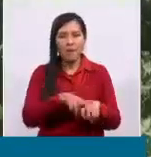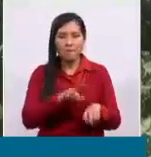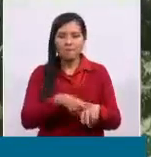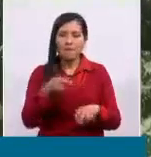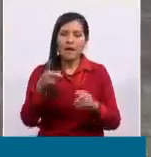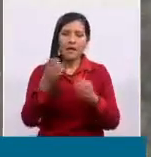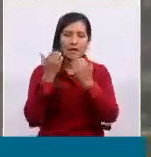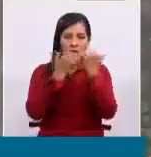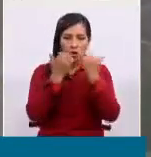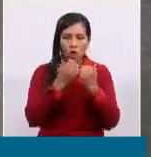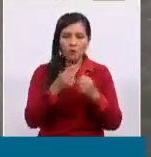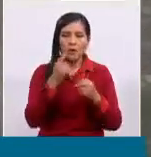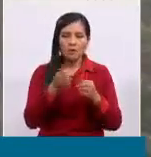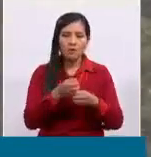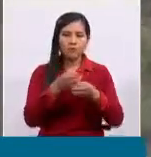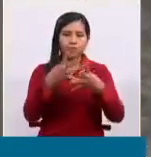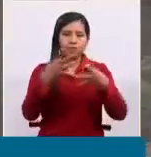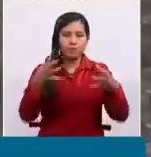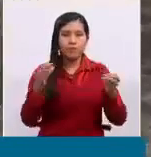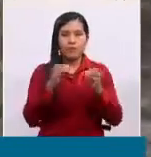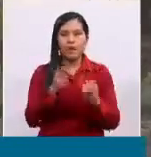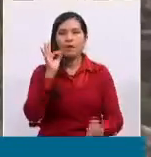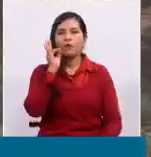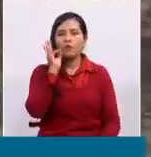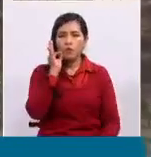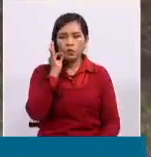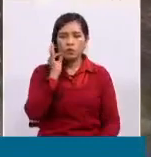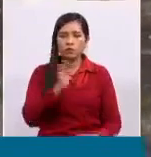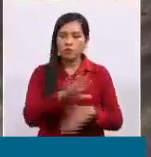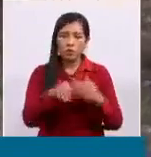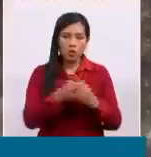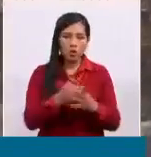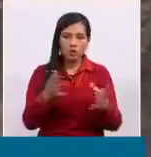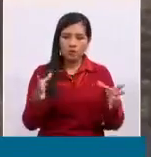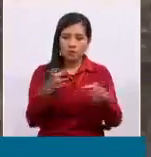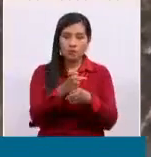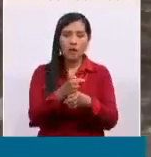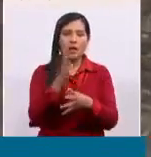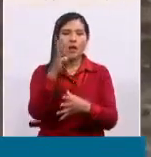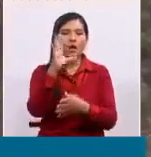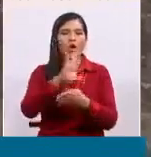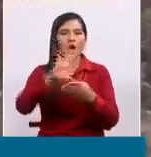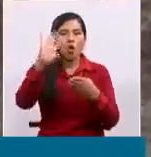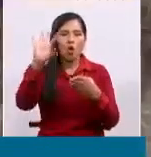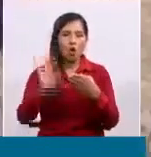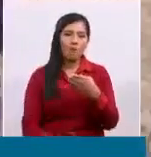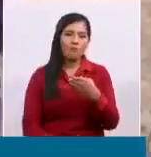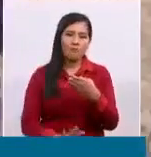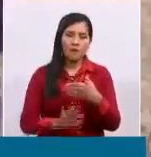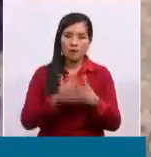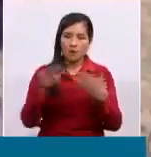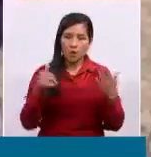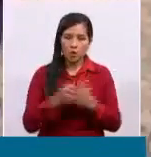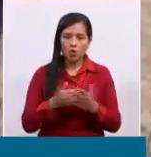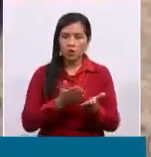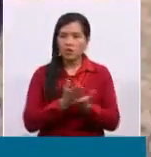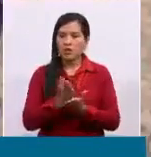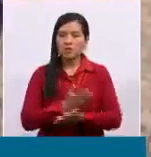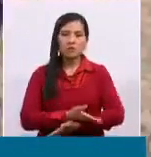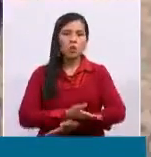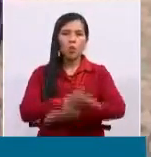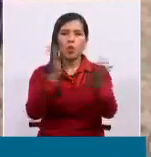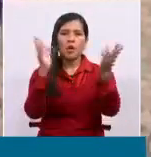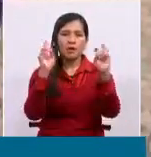semillas, tubérculos, etcétera. Entonces, realmente es un fertilizante completo, muy diverso, que sirve para cualquier clase